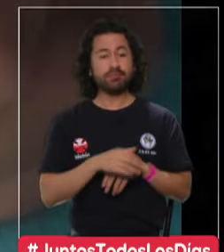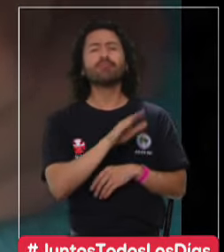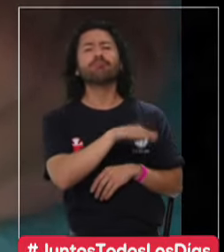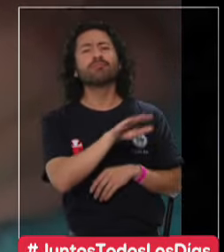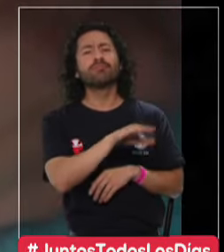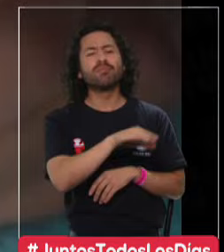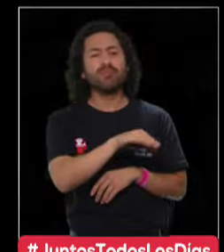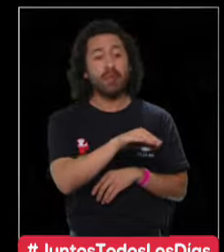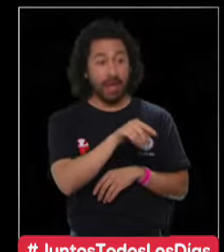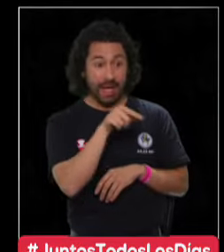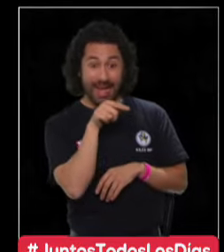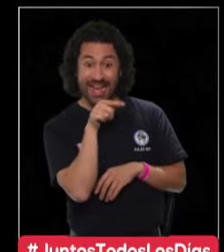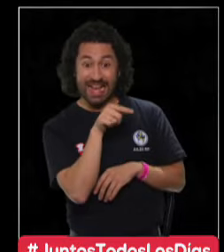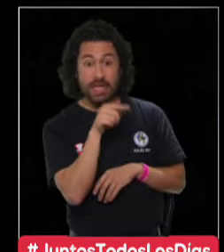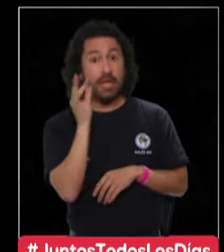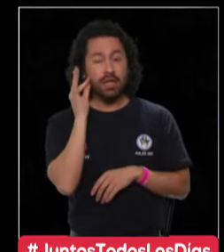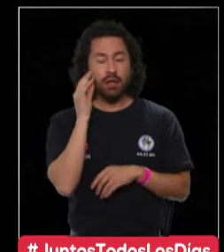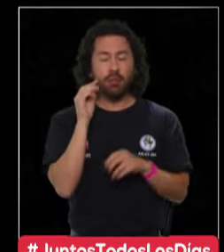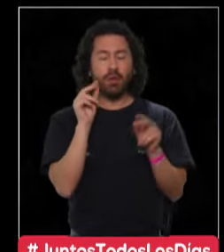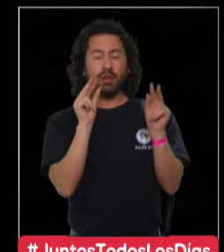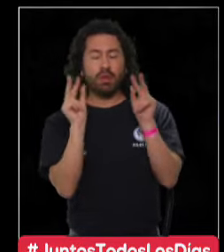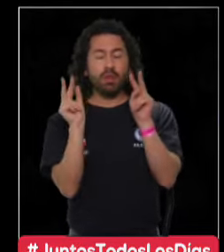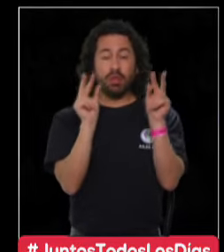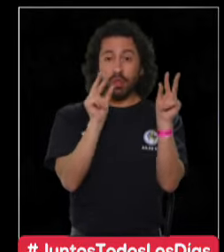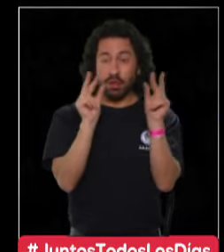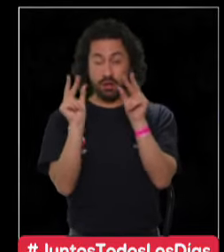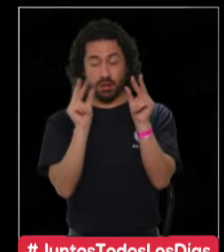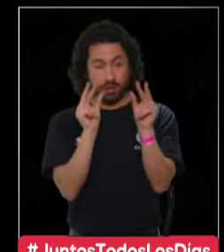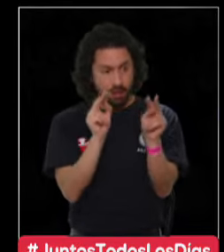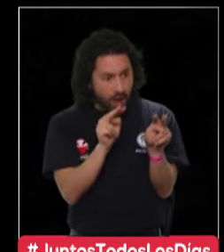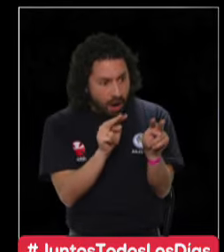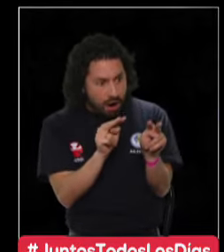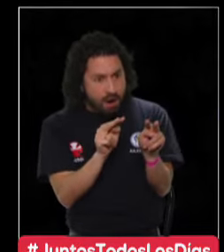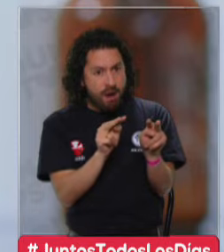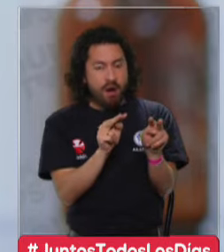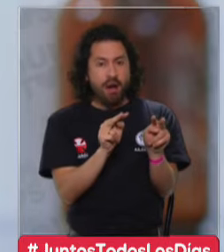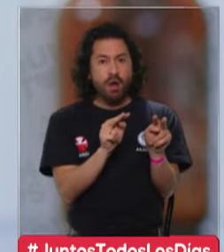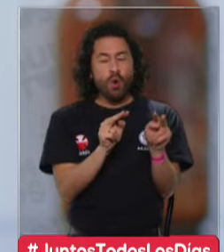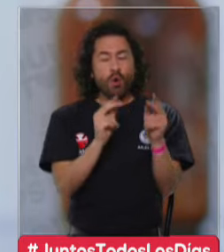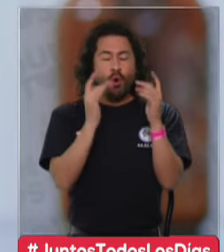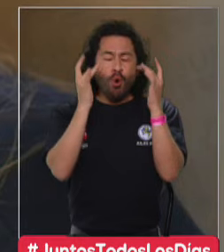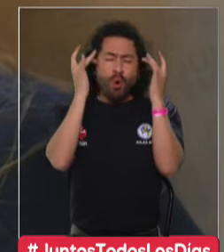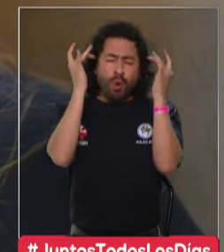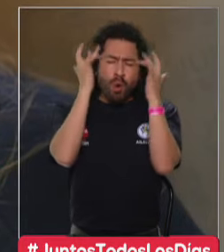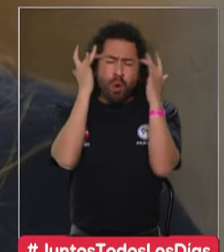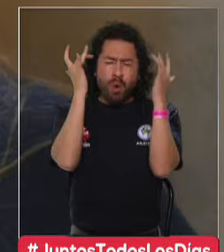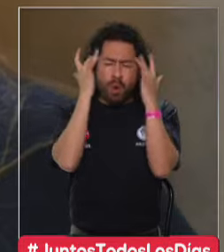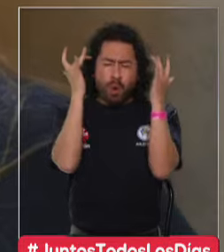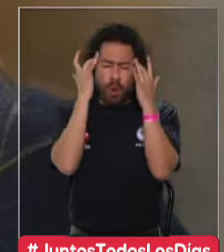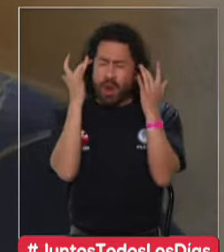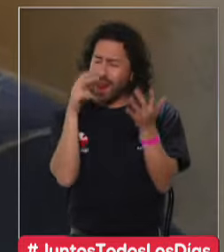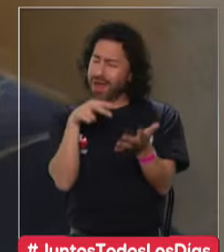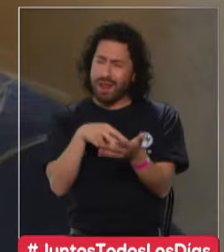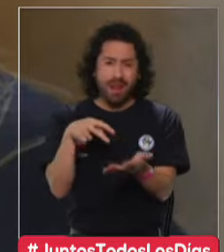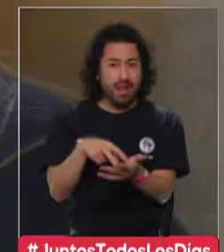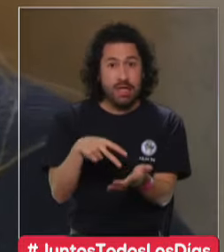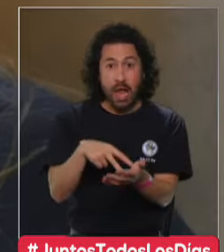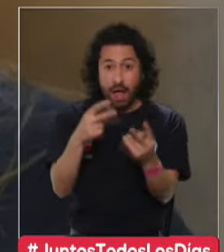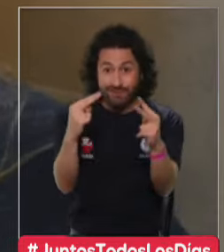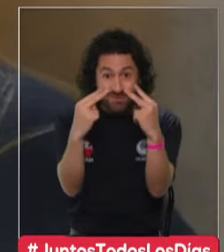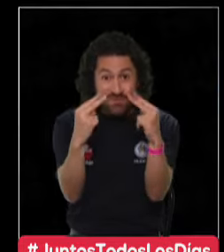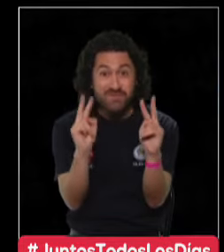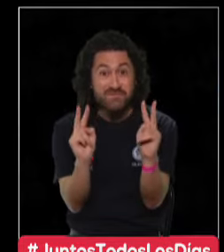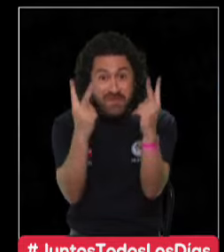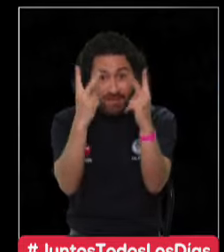Martina empezó como a reaccionar y fue una alegría tremenda. Ya, nos puede ver.